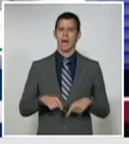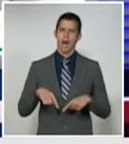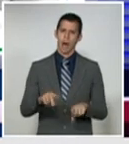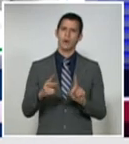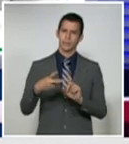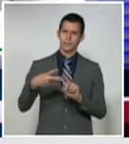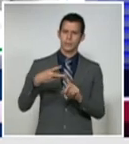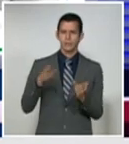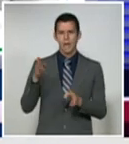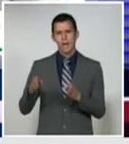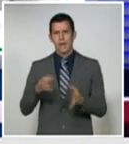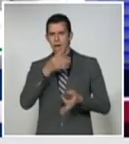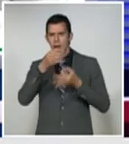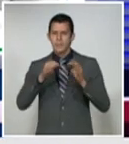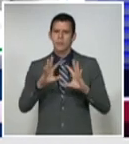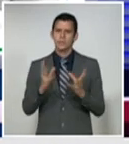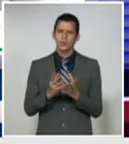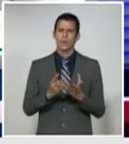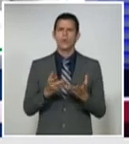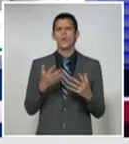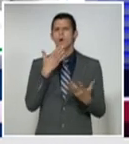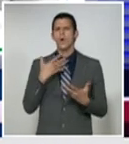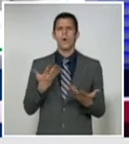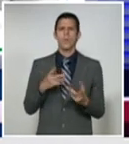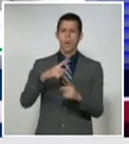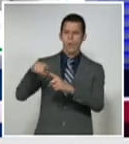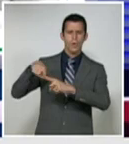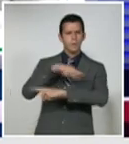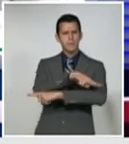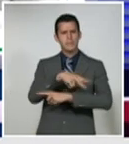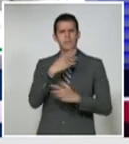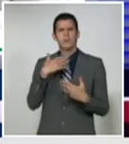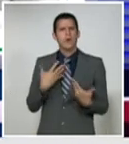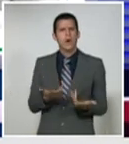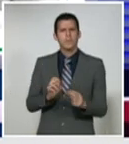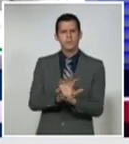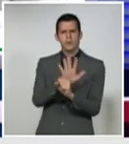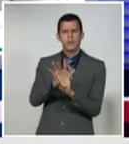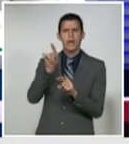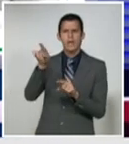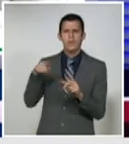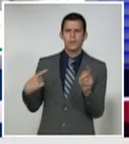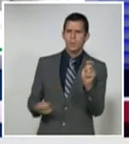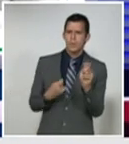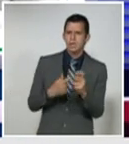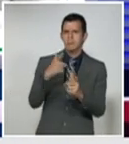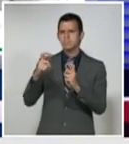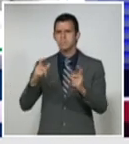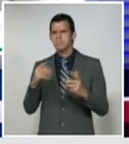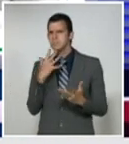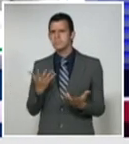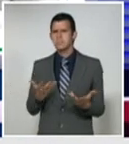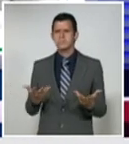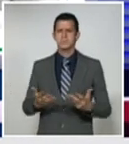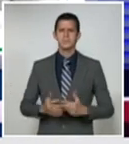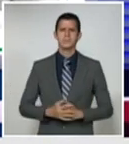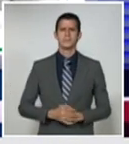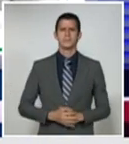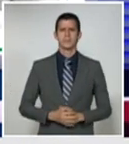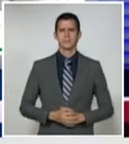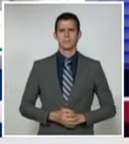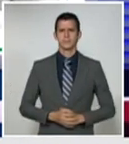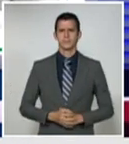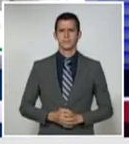análisis sobre el comportamiento de la enfermedad, esta vez a partir de la estadística de la situación internacional debido al impacto de